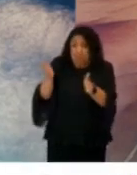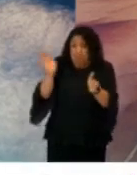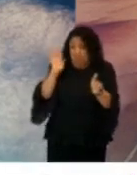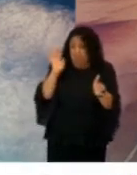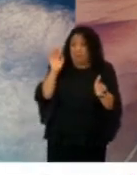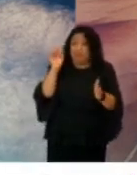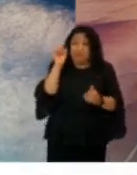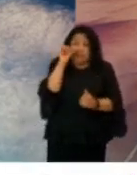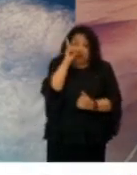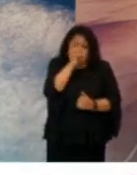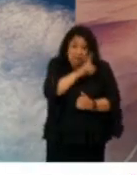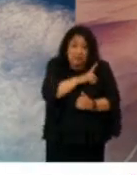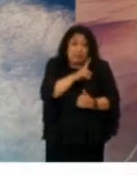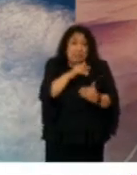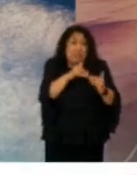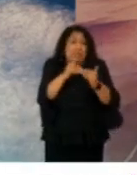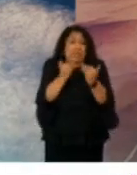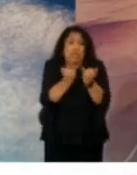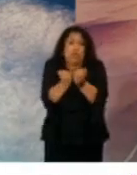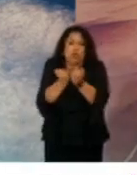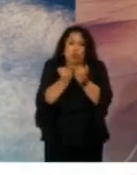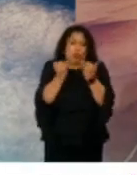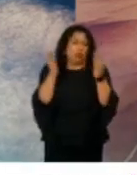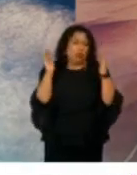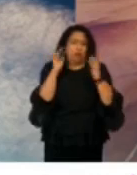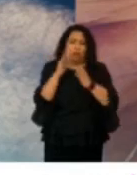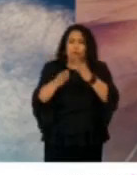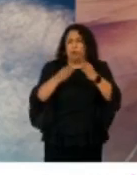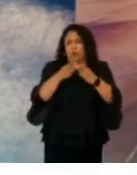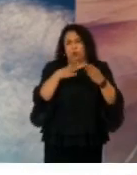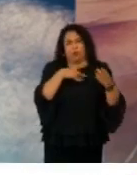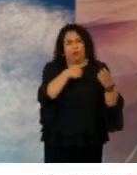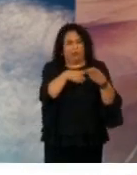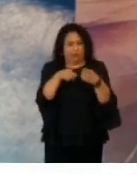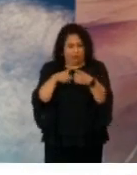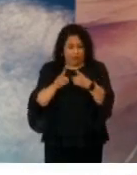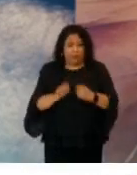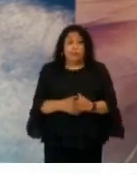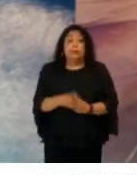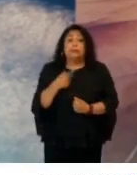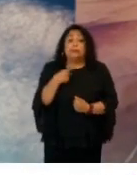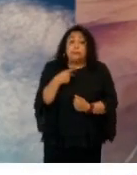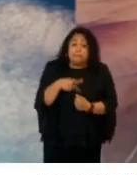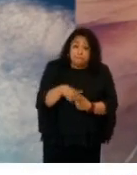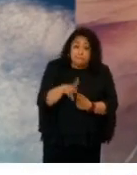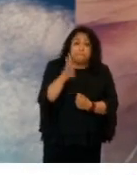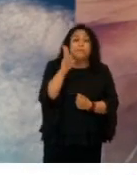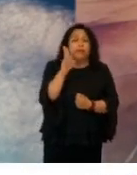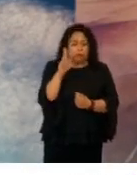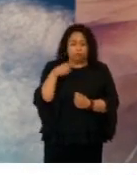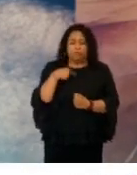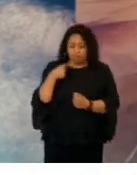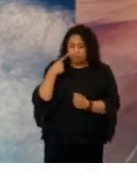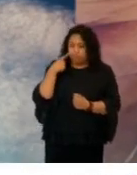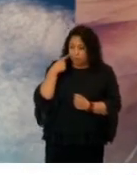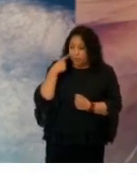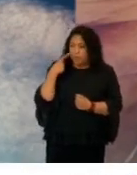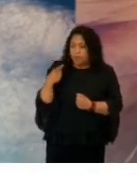además es difícil de volver homogénea, en el mundo entero hay expresiones distintas, pero sí